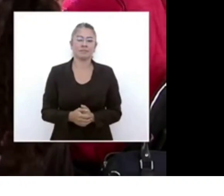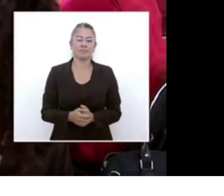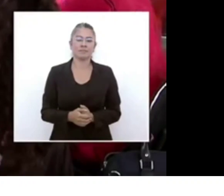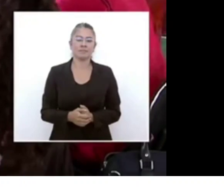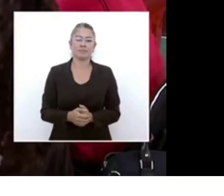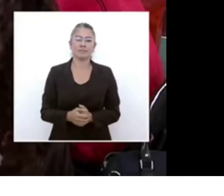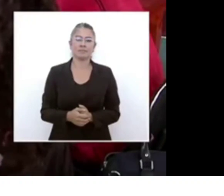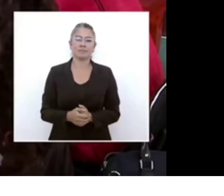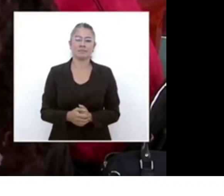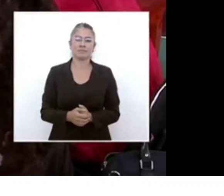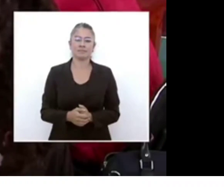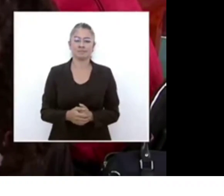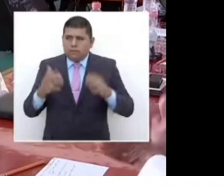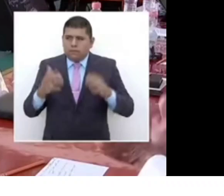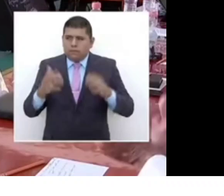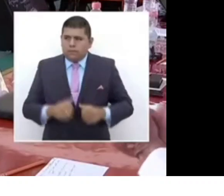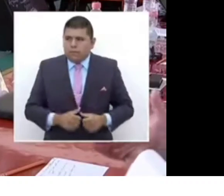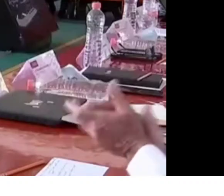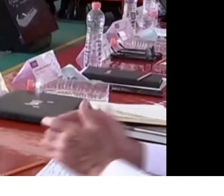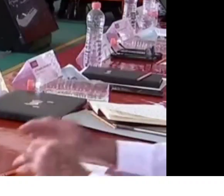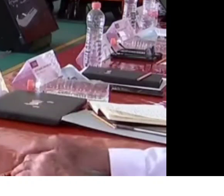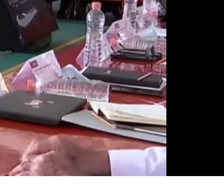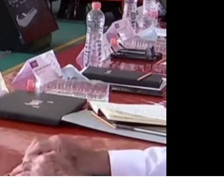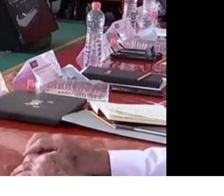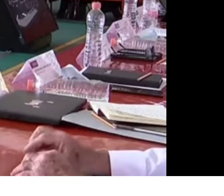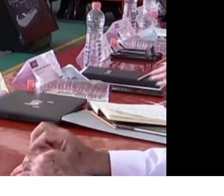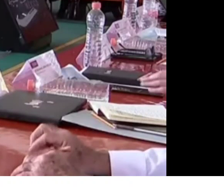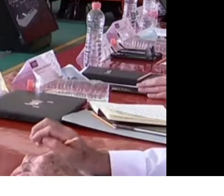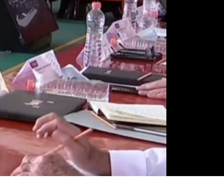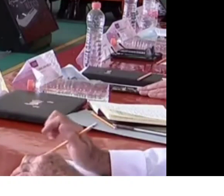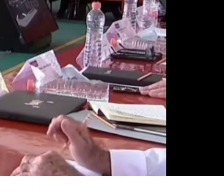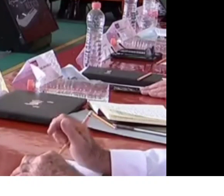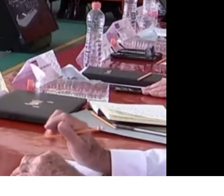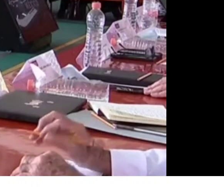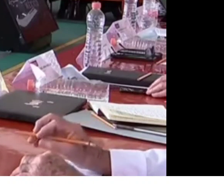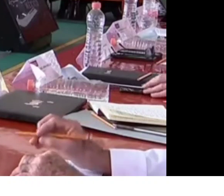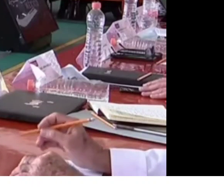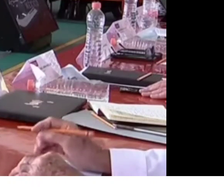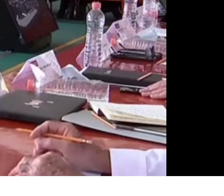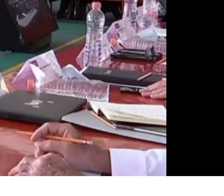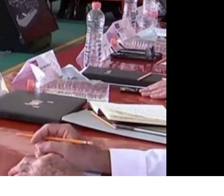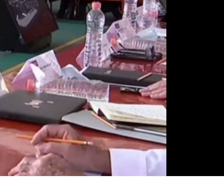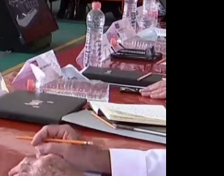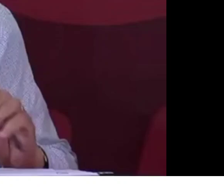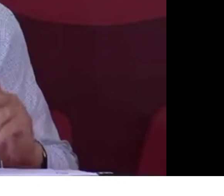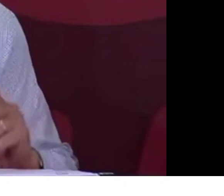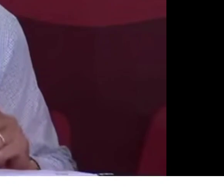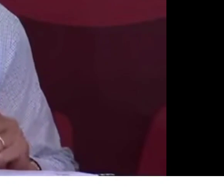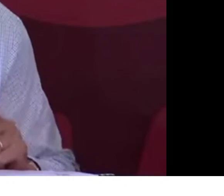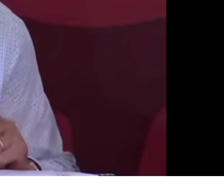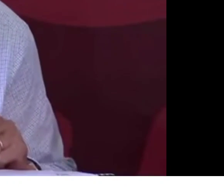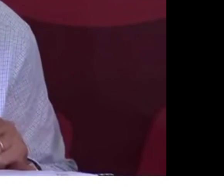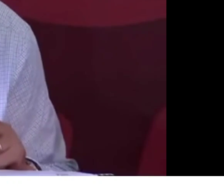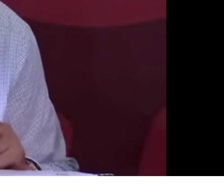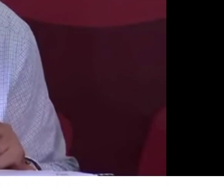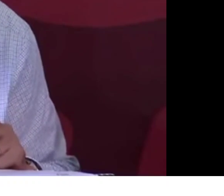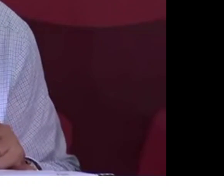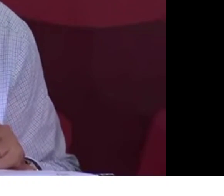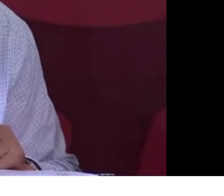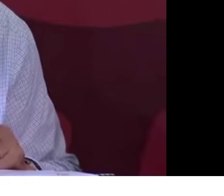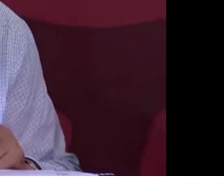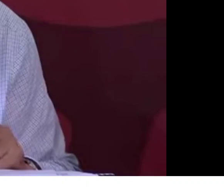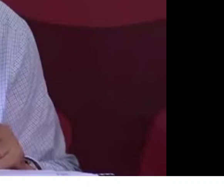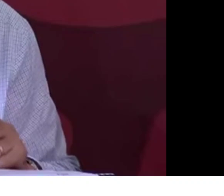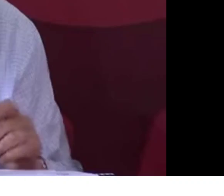A continuación interviene la ingeniera. Interviene la maestra Luisa María Alcalde Luján, secretaria de Trabajo y Previsión Social. Con